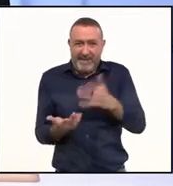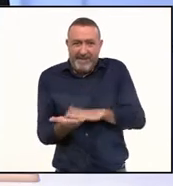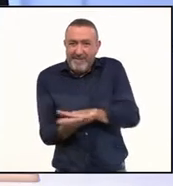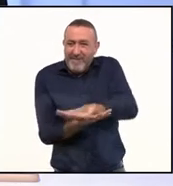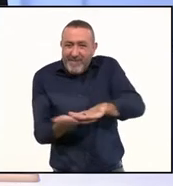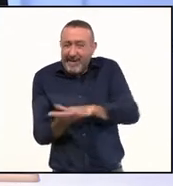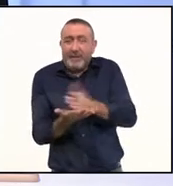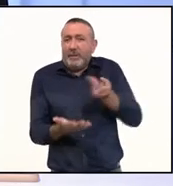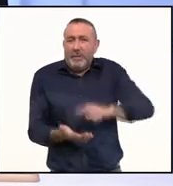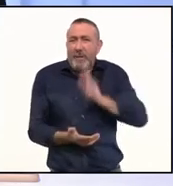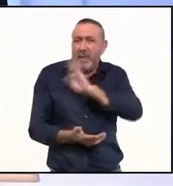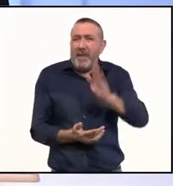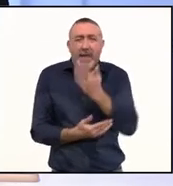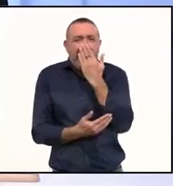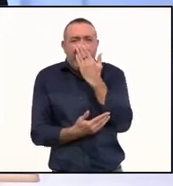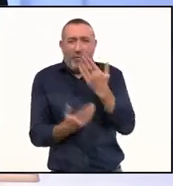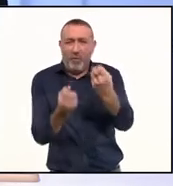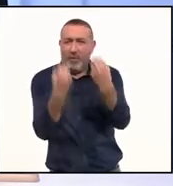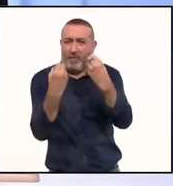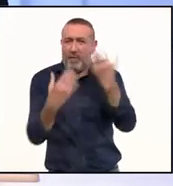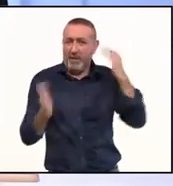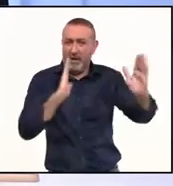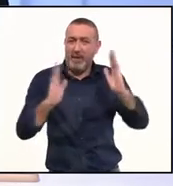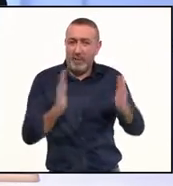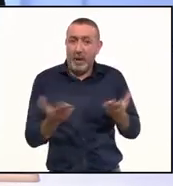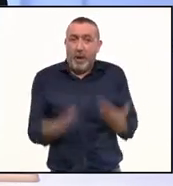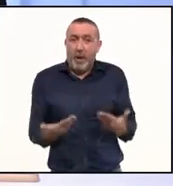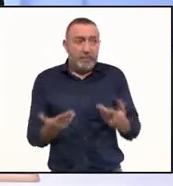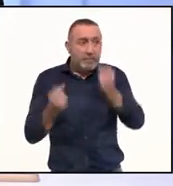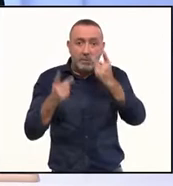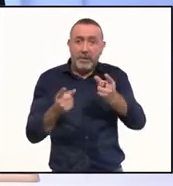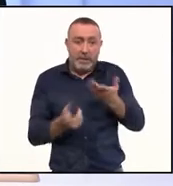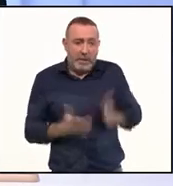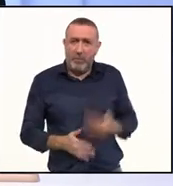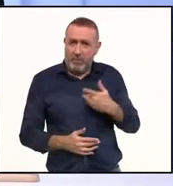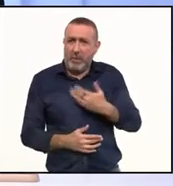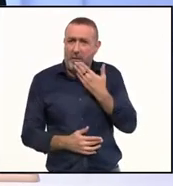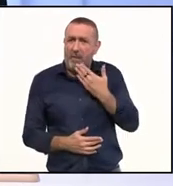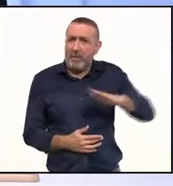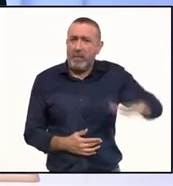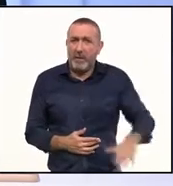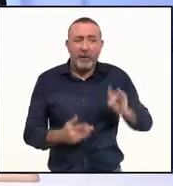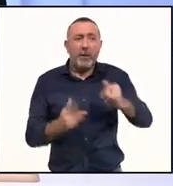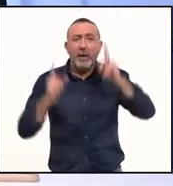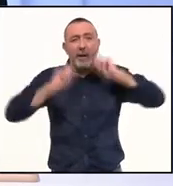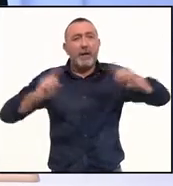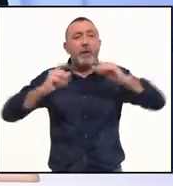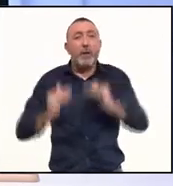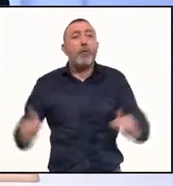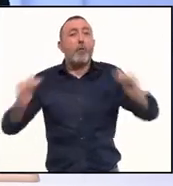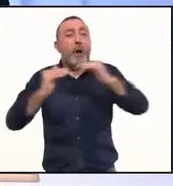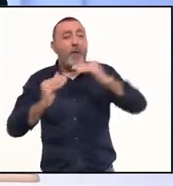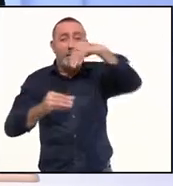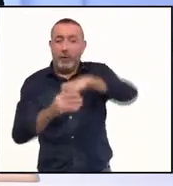ridículo todo lo que me decían que y ahora veo mis niños son muy pequeños pero la educación hacia la igualdad que reciben en el colegio